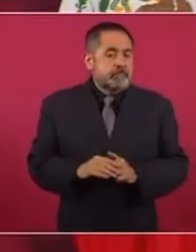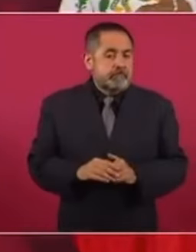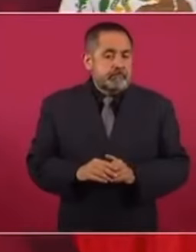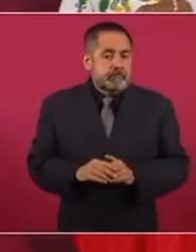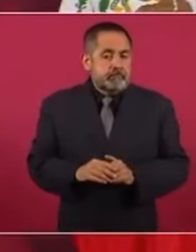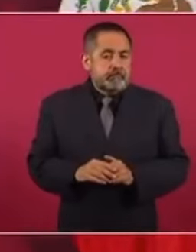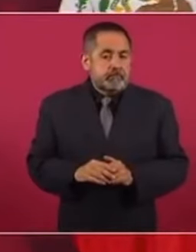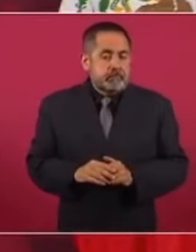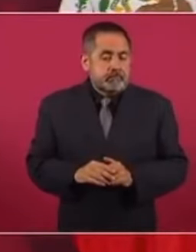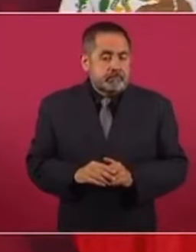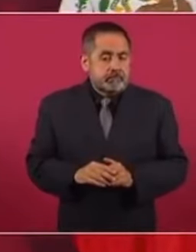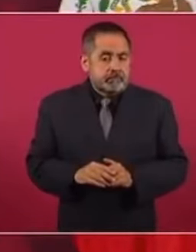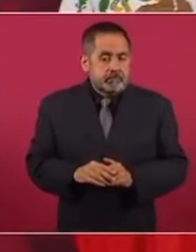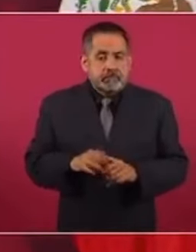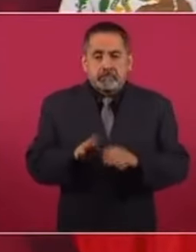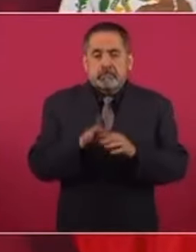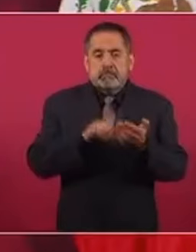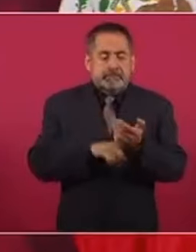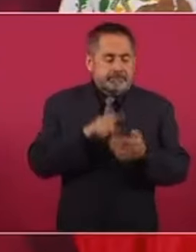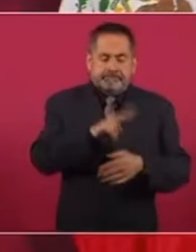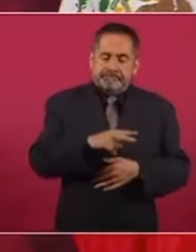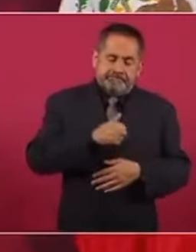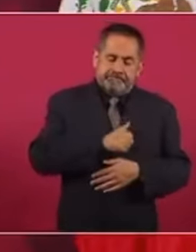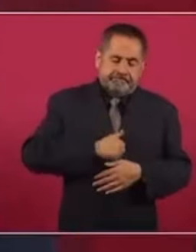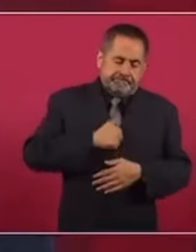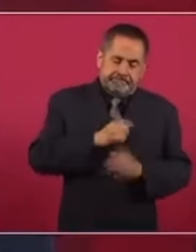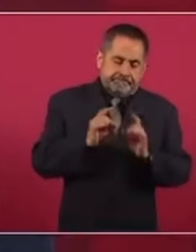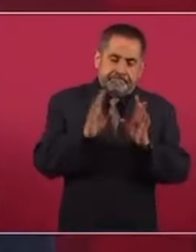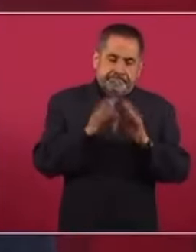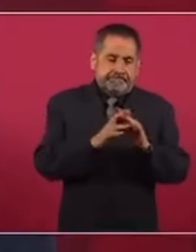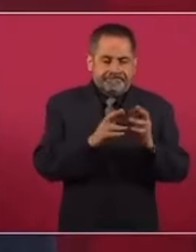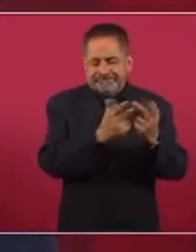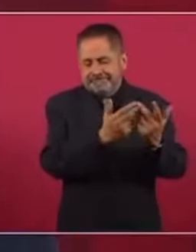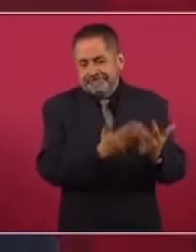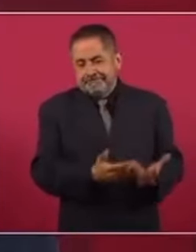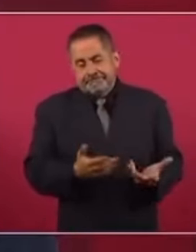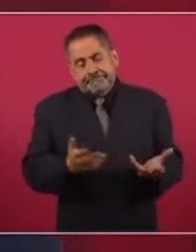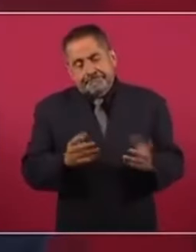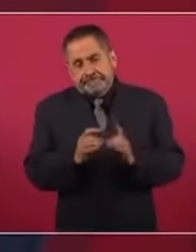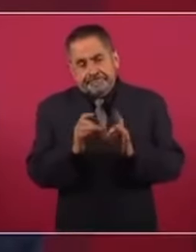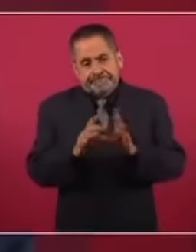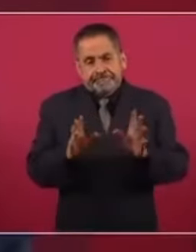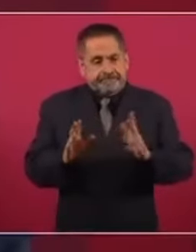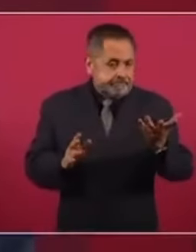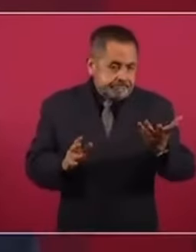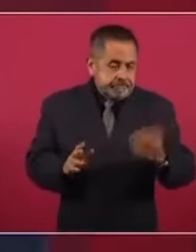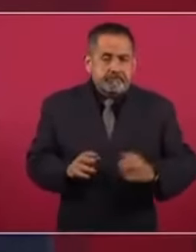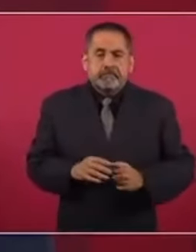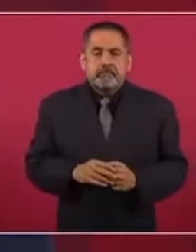sobre estos lamentables hechos y